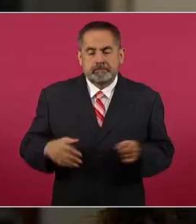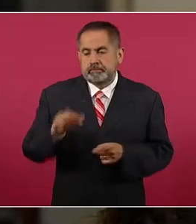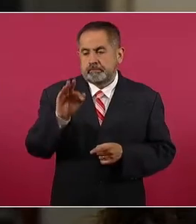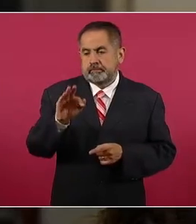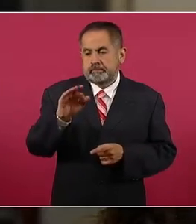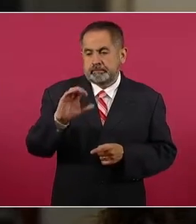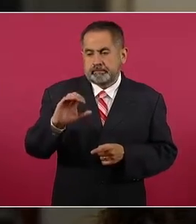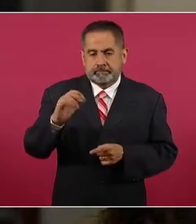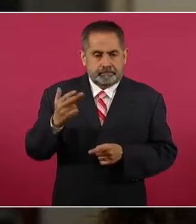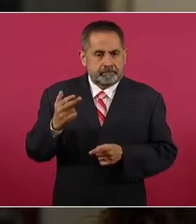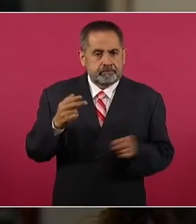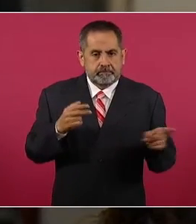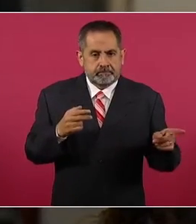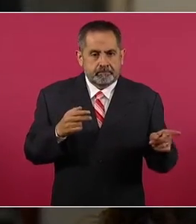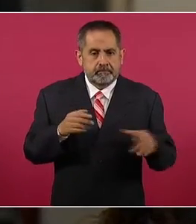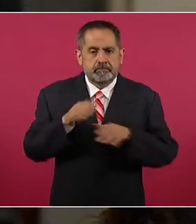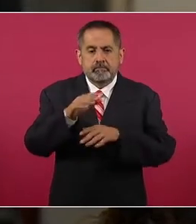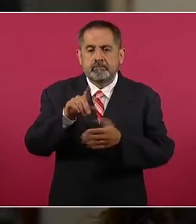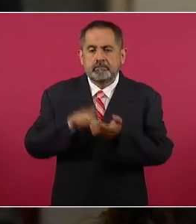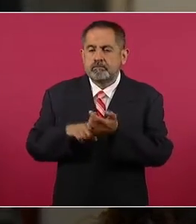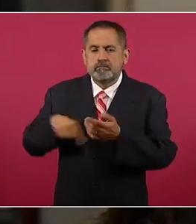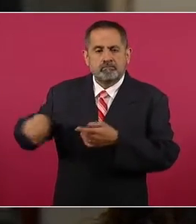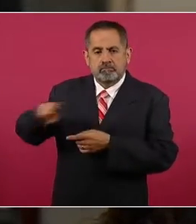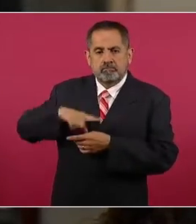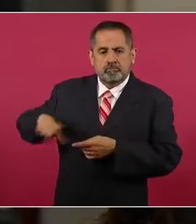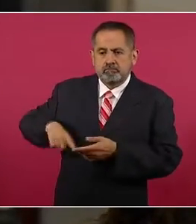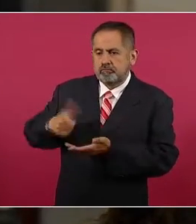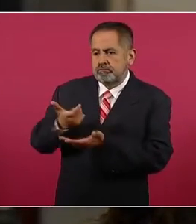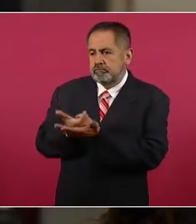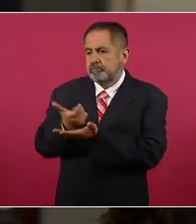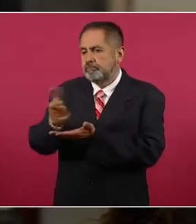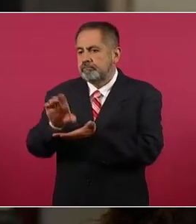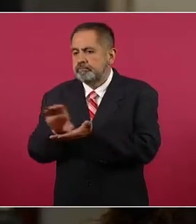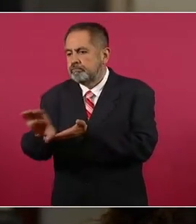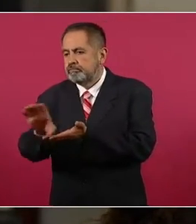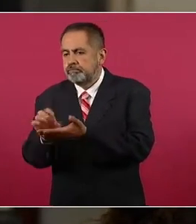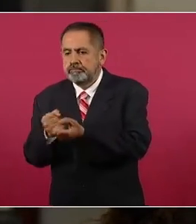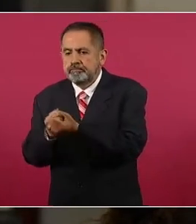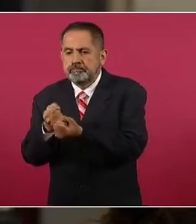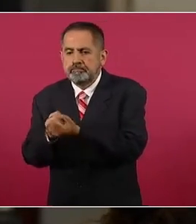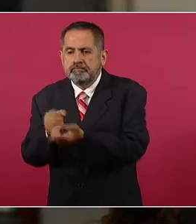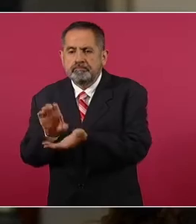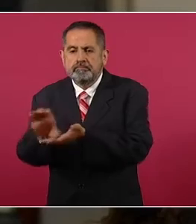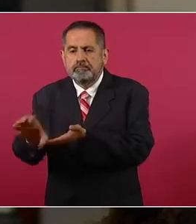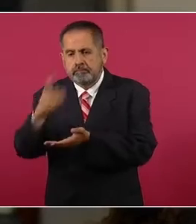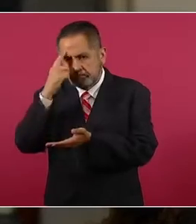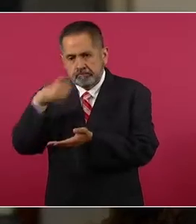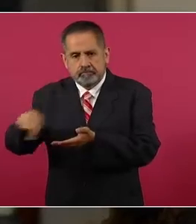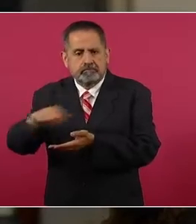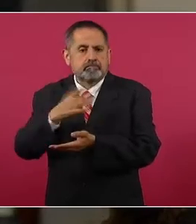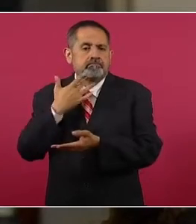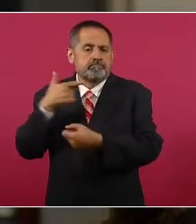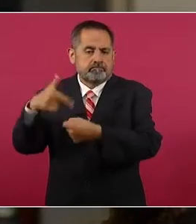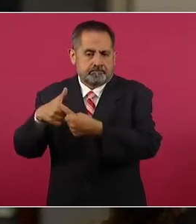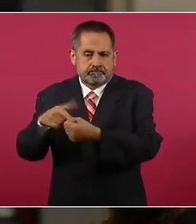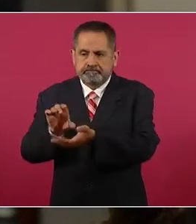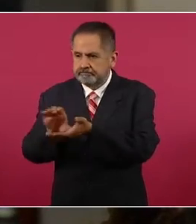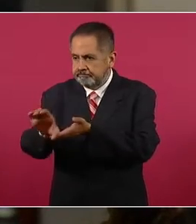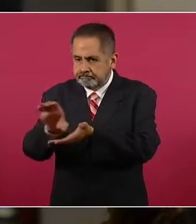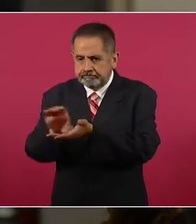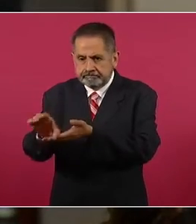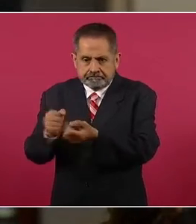Felipe Calderón sobre los subsidios a los combustibles que estamos analizando